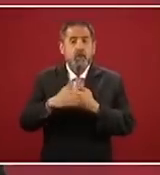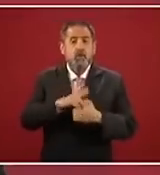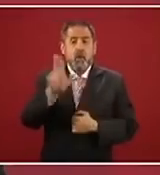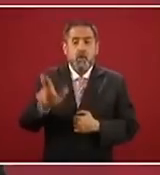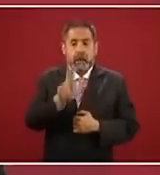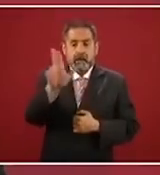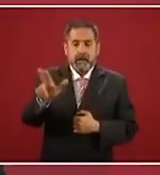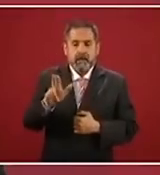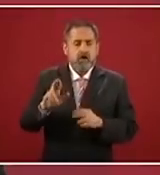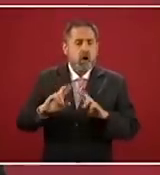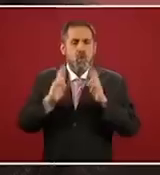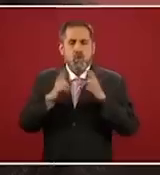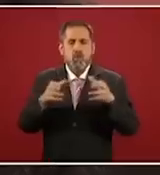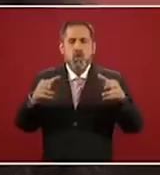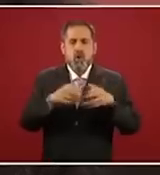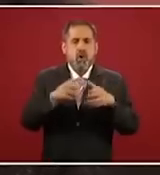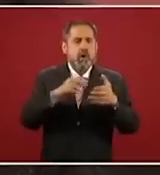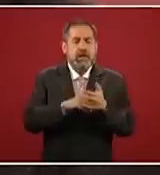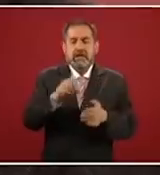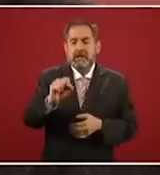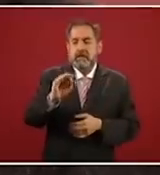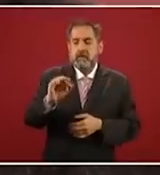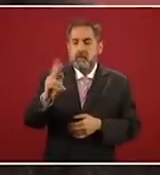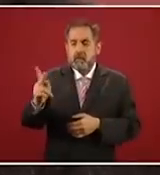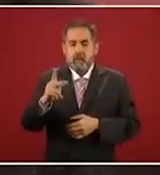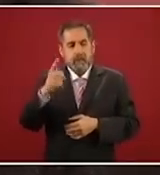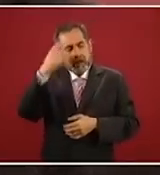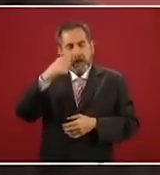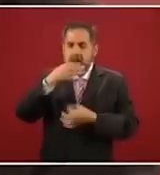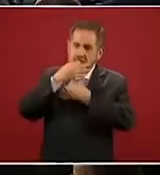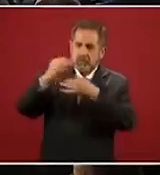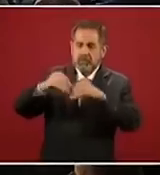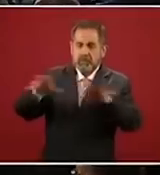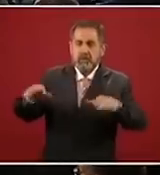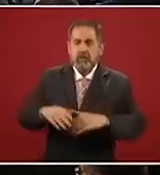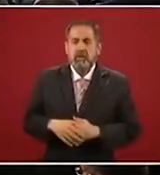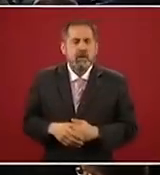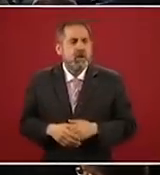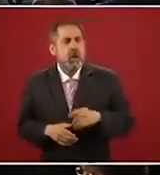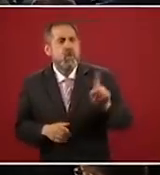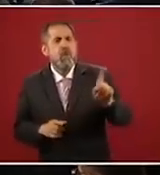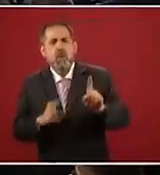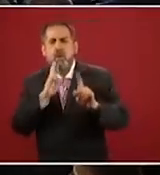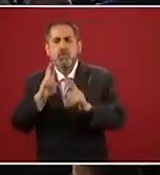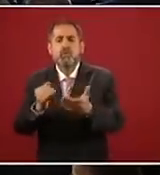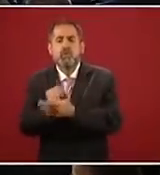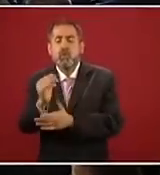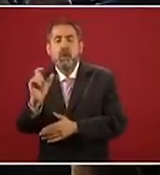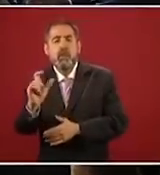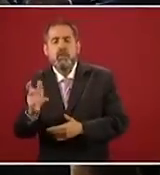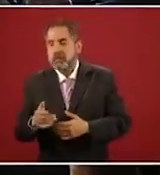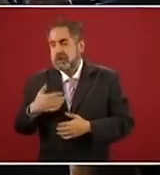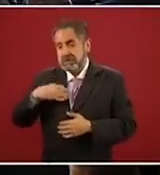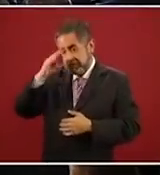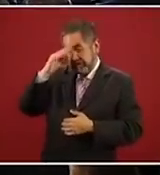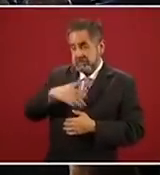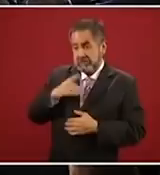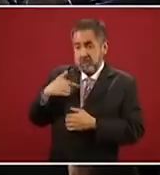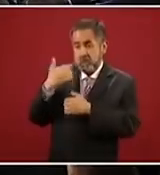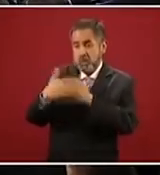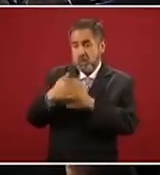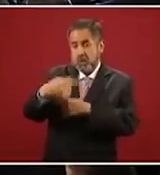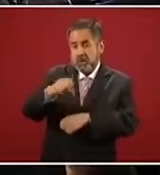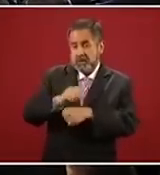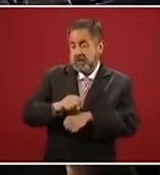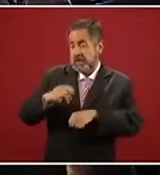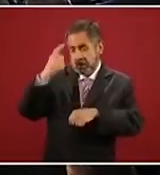hay una reunión con la función pública para dar a conocer esto. Entonces, ¿la resolución cuándo más o menos saldría? Pues yo espero que a partir de la próxima semana ya se